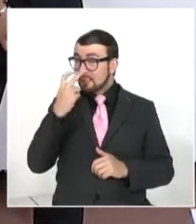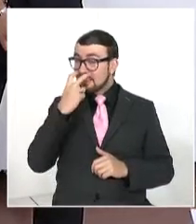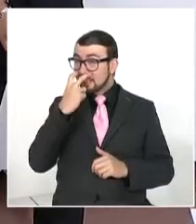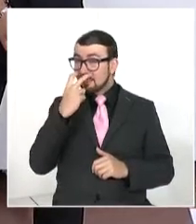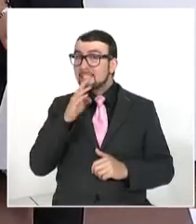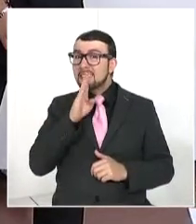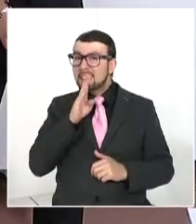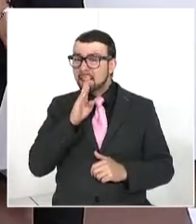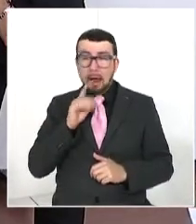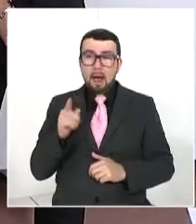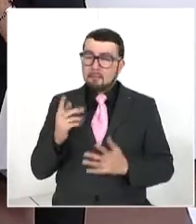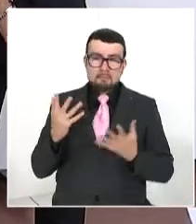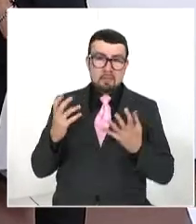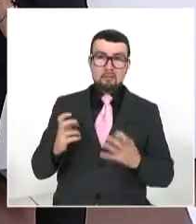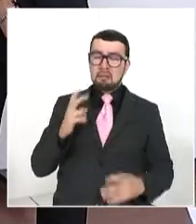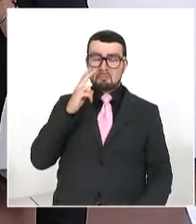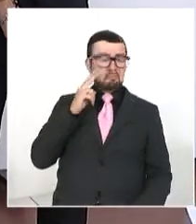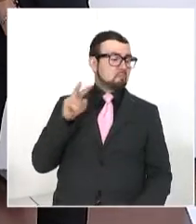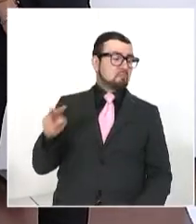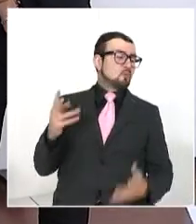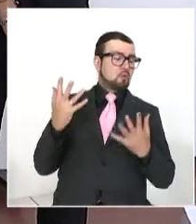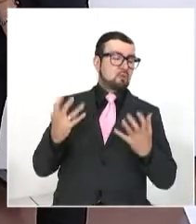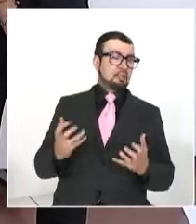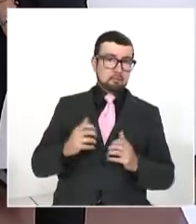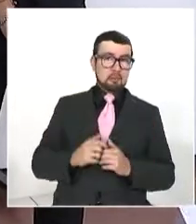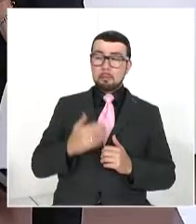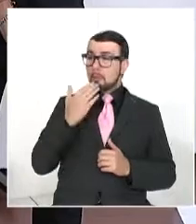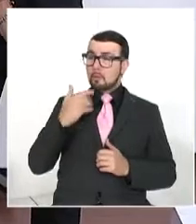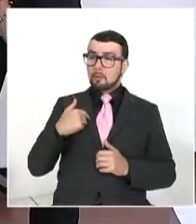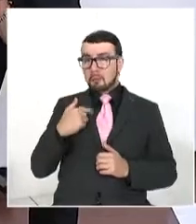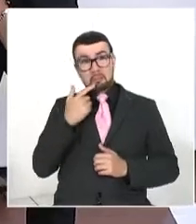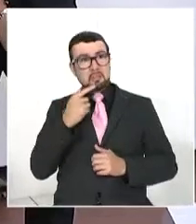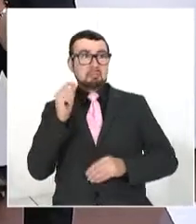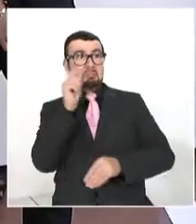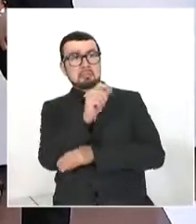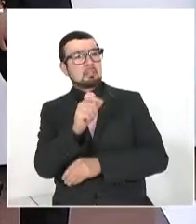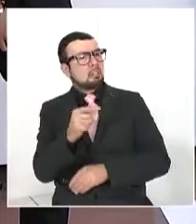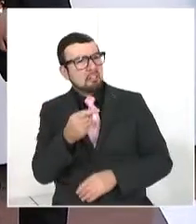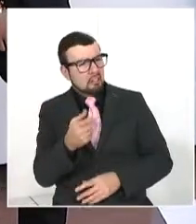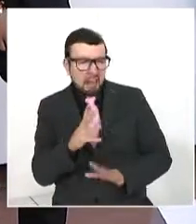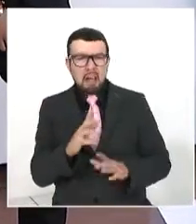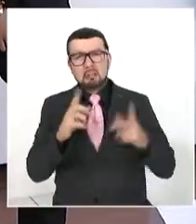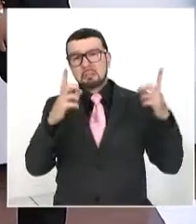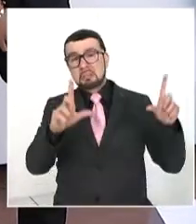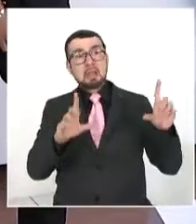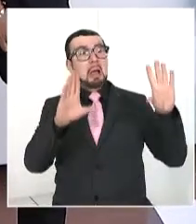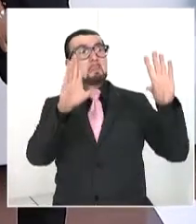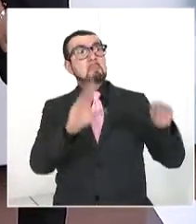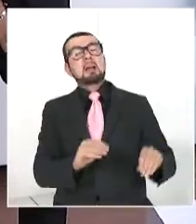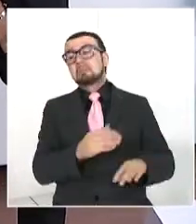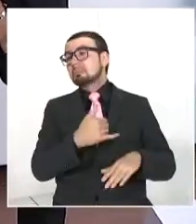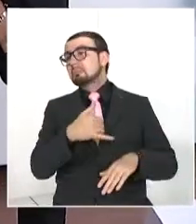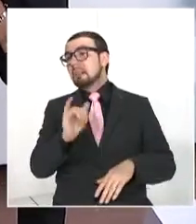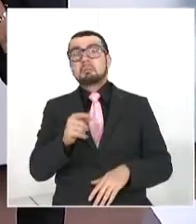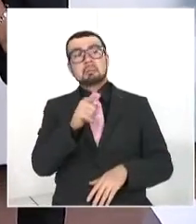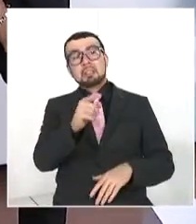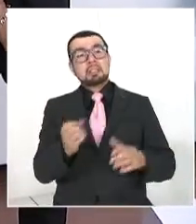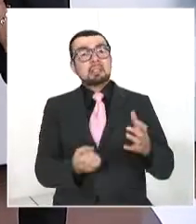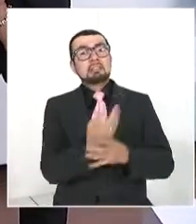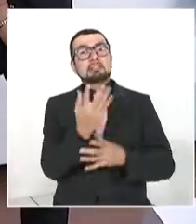no quiere ver, porque yo puedo criticar muy fácil y decir, ¿qué será eso? Apago el televisor, mira, unos